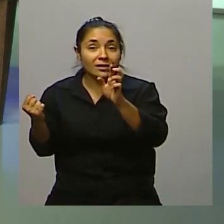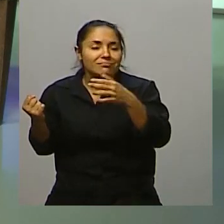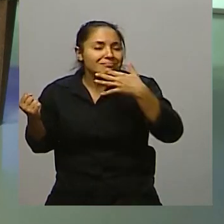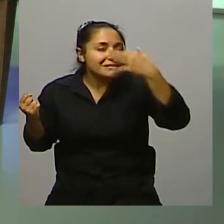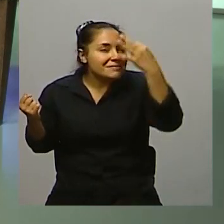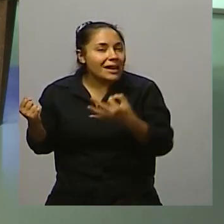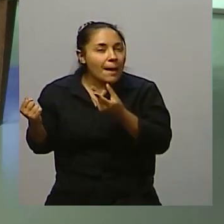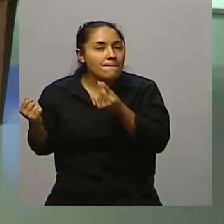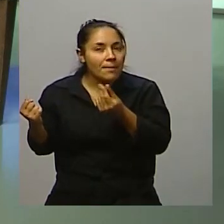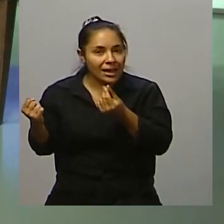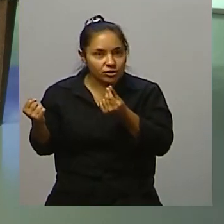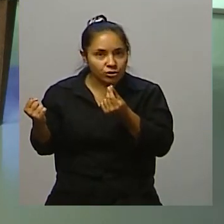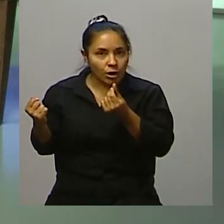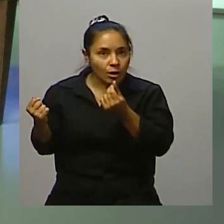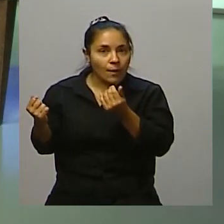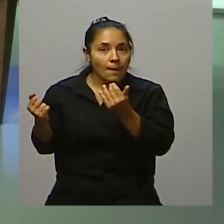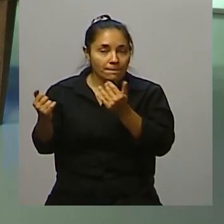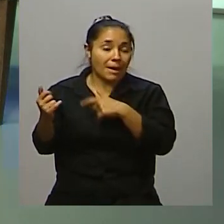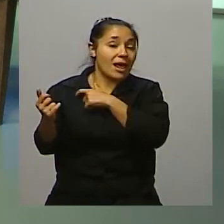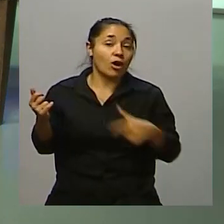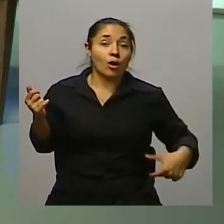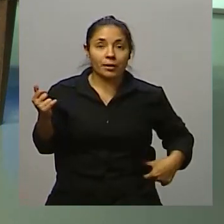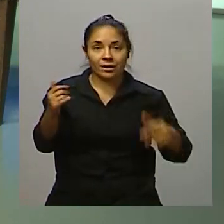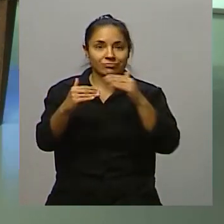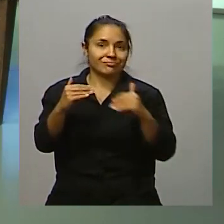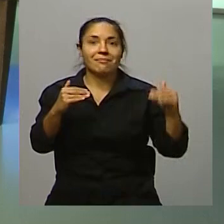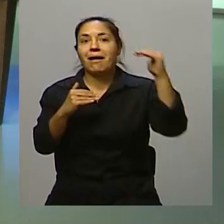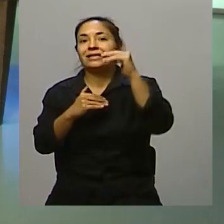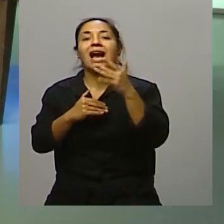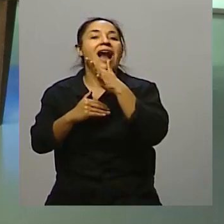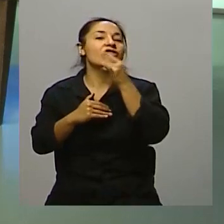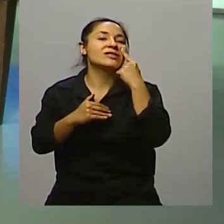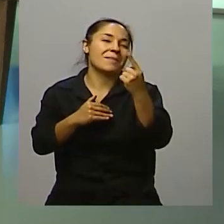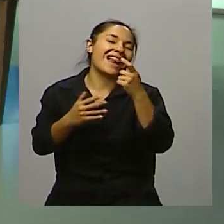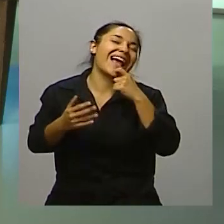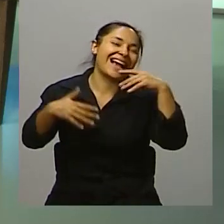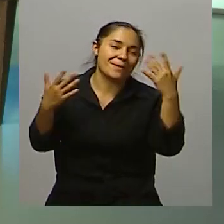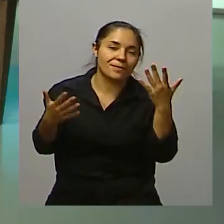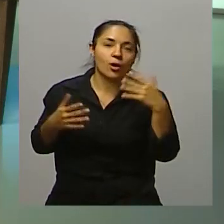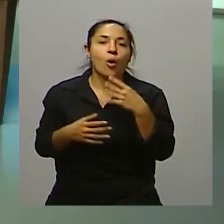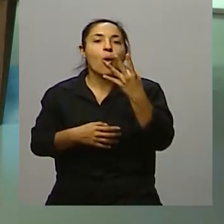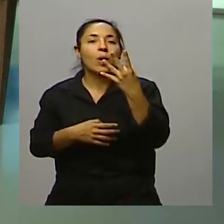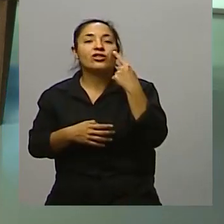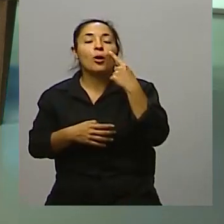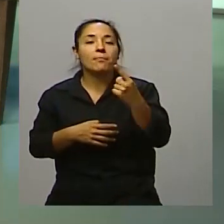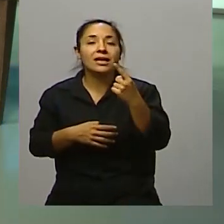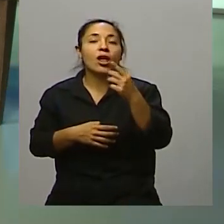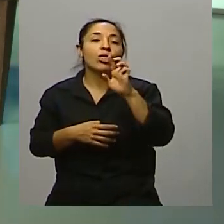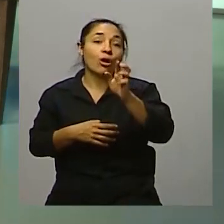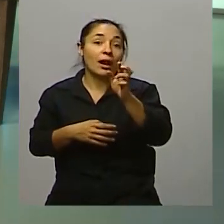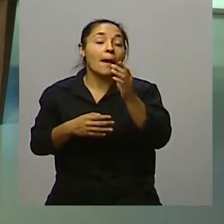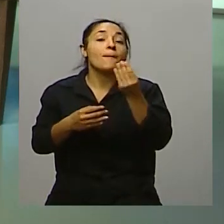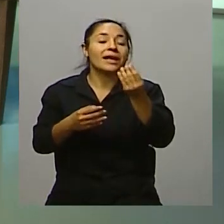el Estado, para el gobierno, serían $14.000, por decir cualquier cosa. Claro. $4.000 más por todos los otros costos que